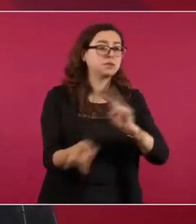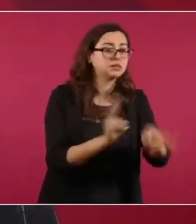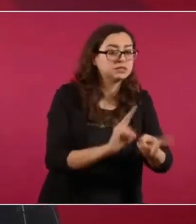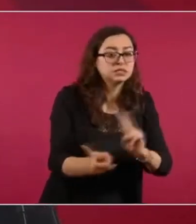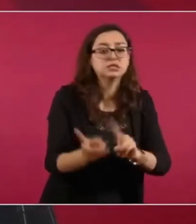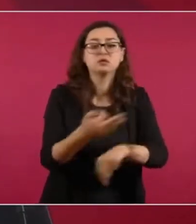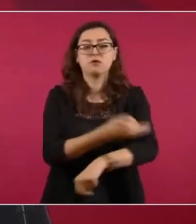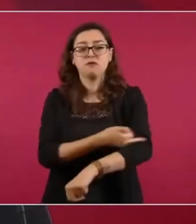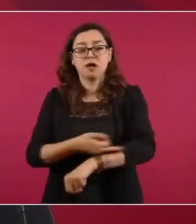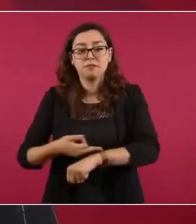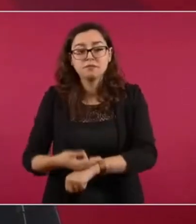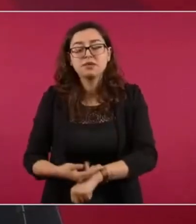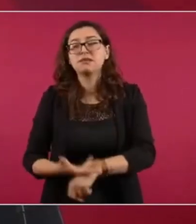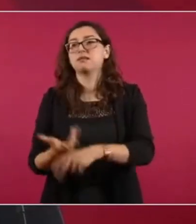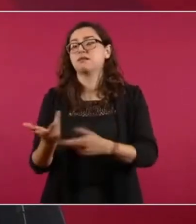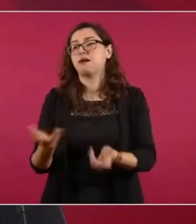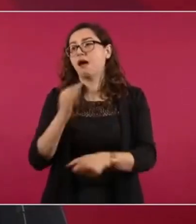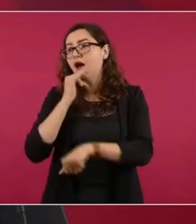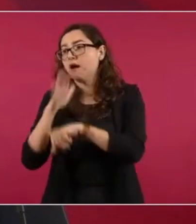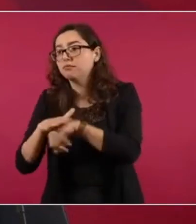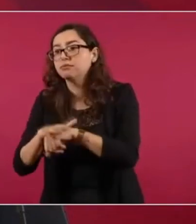con sus familiares.